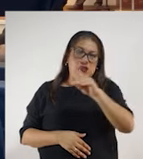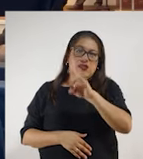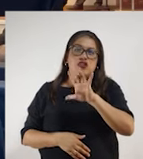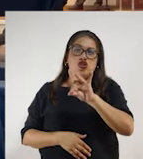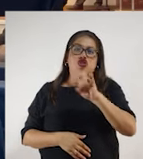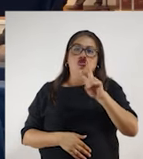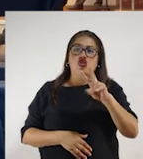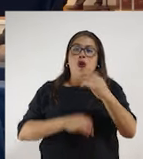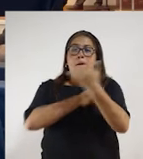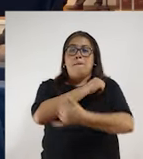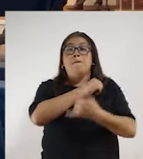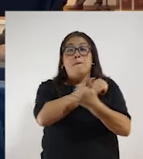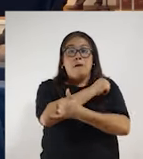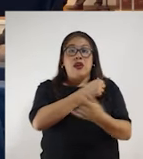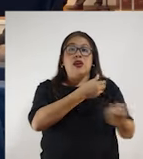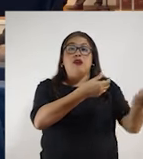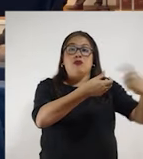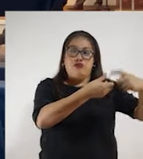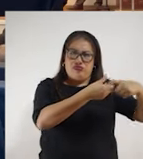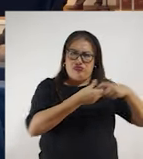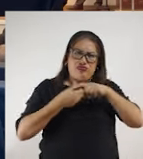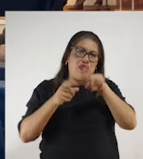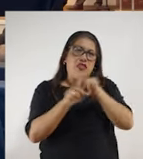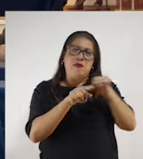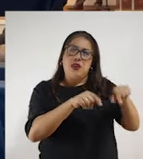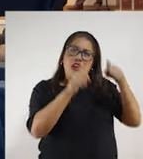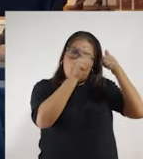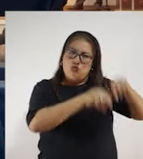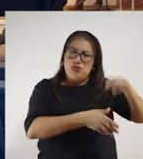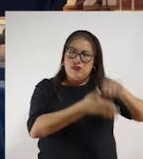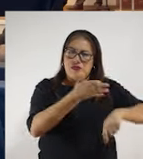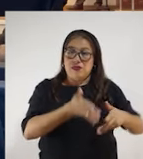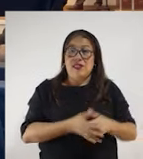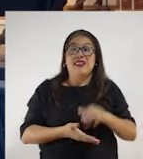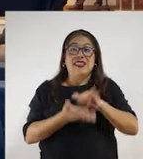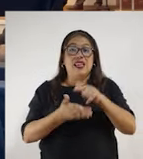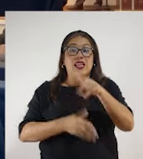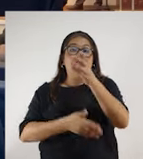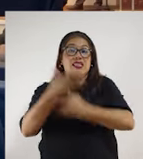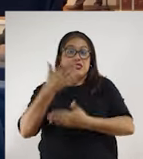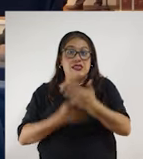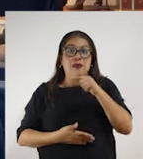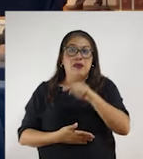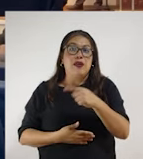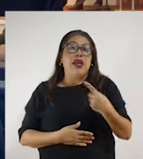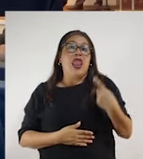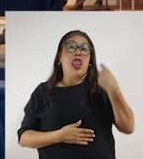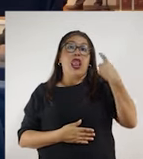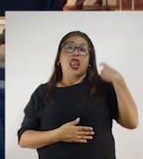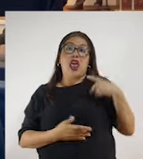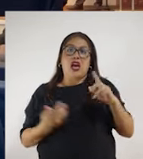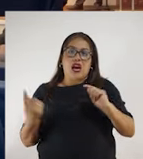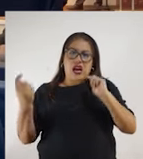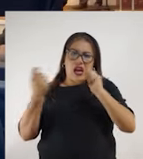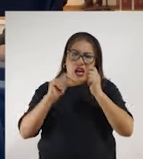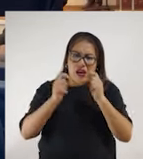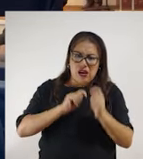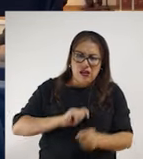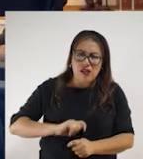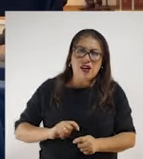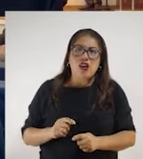los 182 países que suscribieron la convención. Es la discapacidad recién se